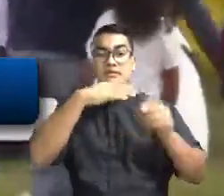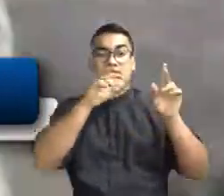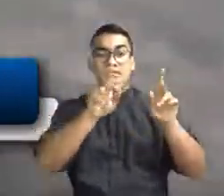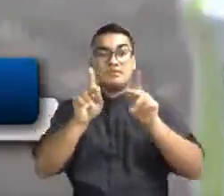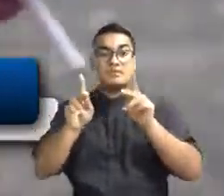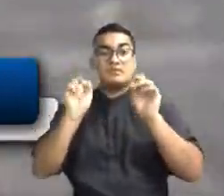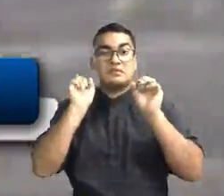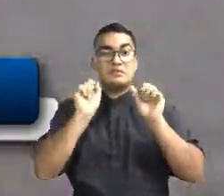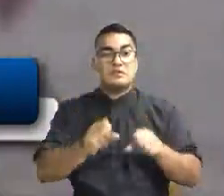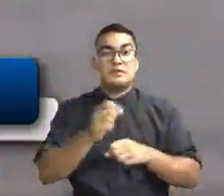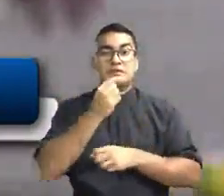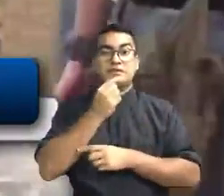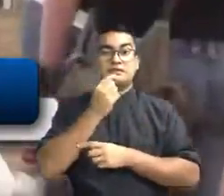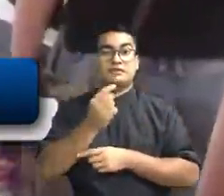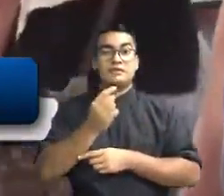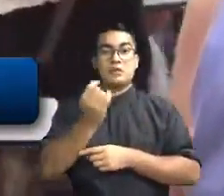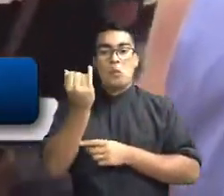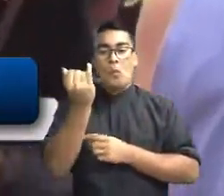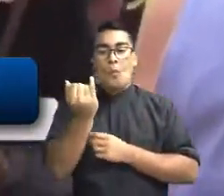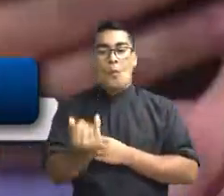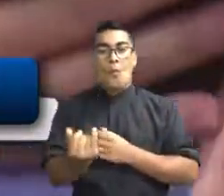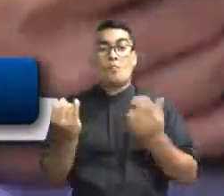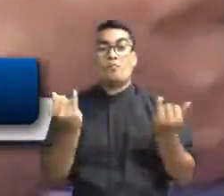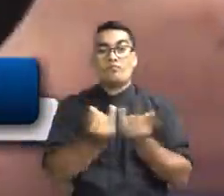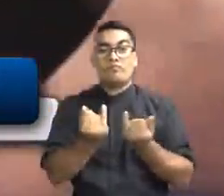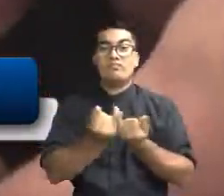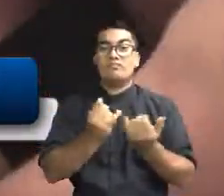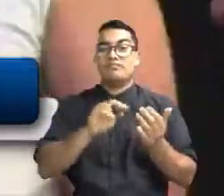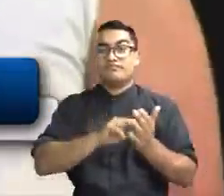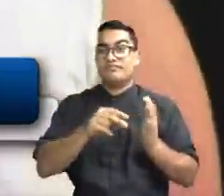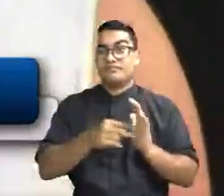ir bajando de peso, son los principales síntomas. Sus